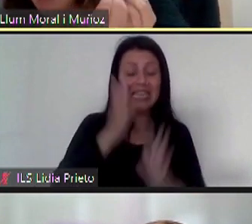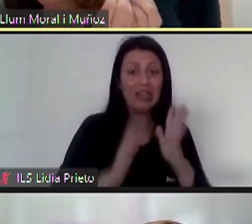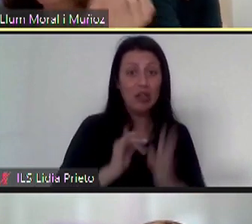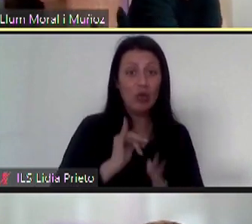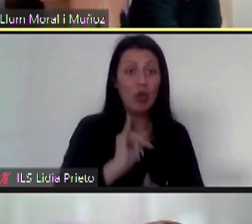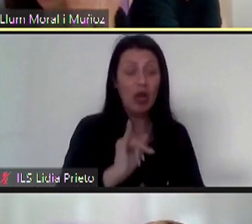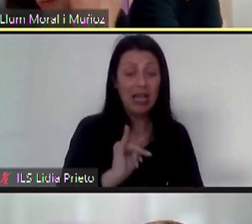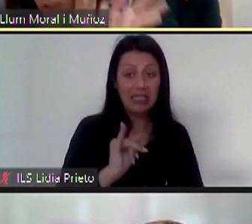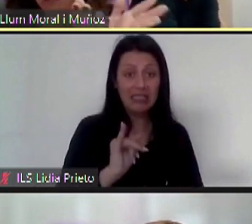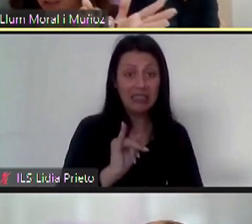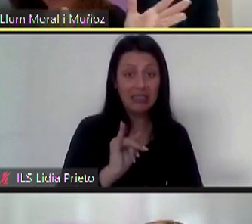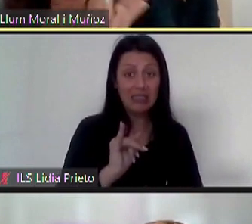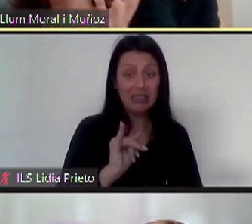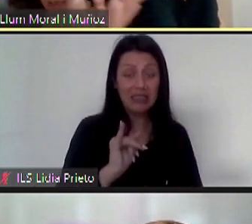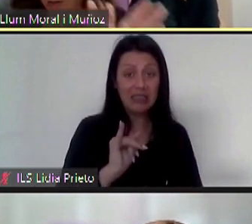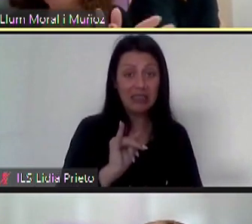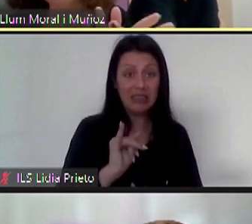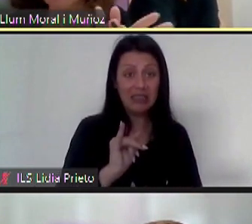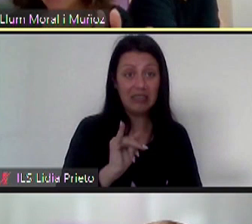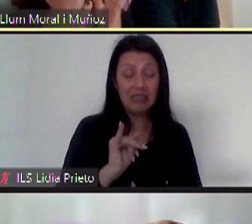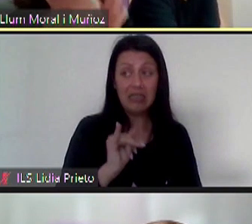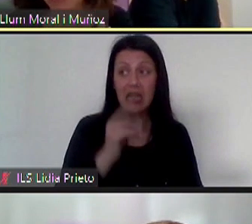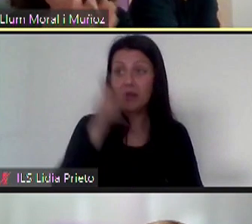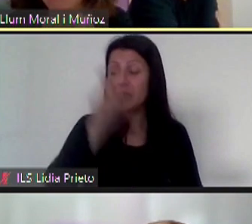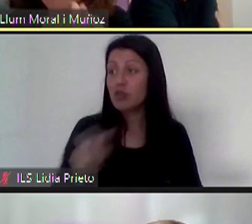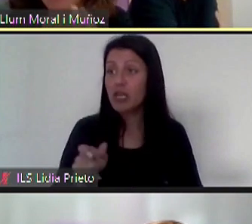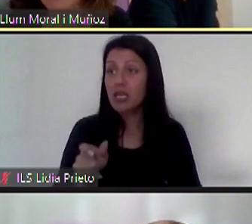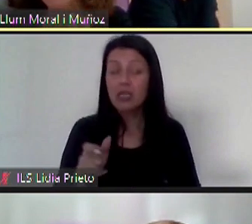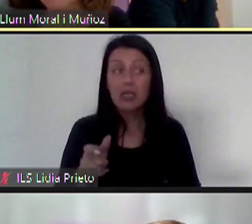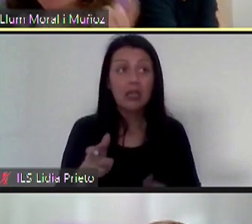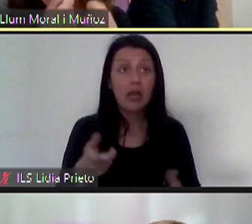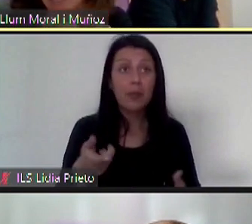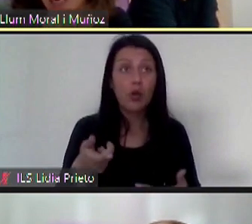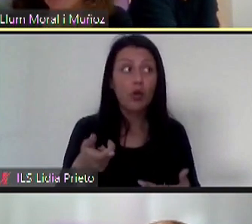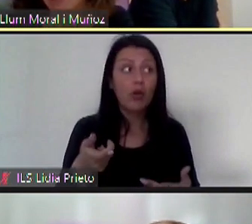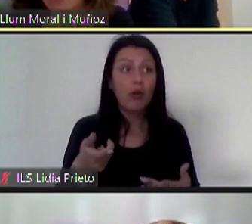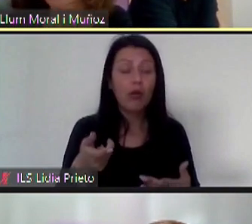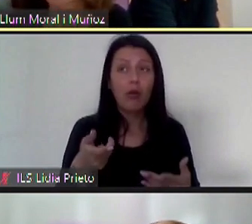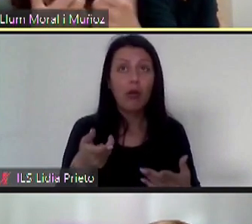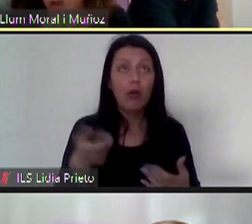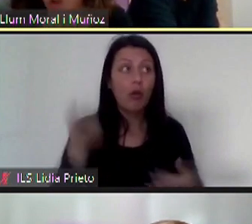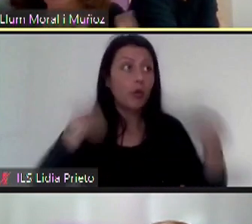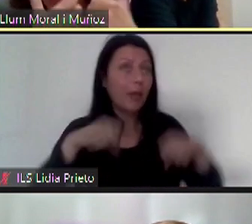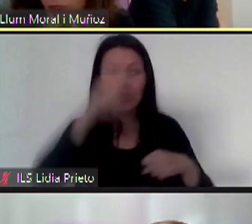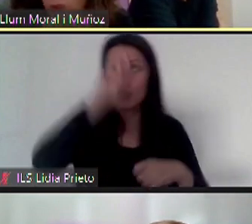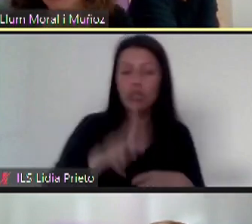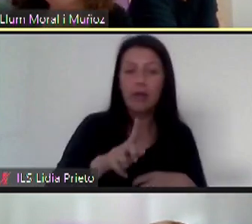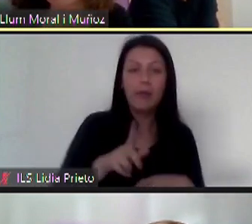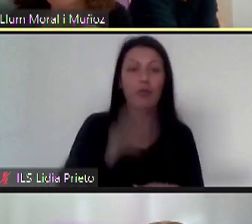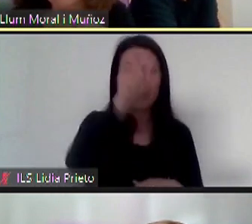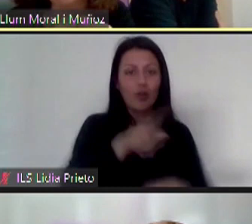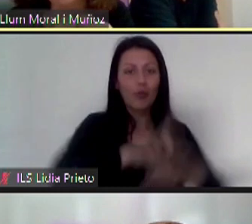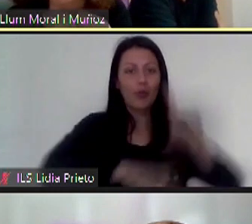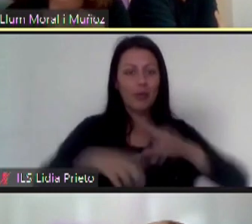mí antes de que me haya dado un túnel y no sepa reaccionar, que la persona con problemas de salud mental que se ha trabajado sus reacciones, sus